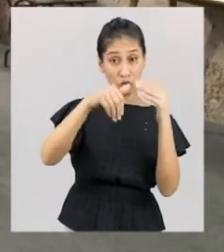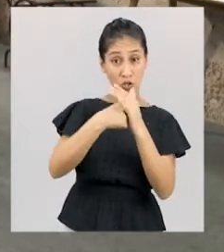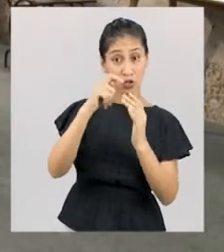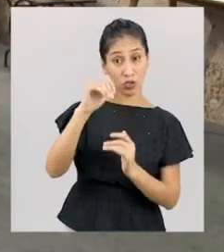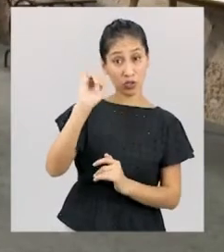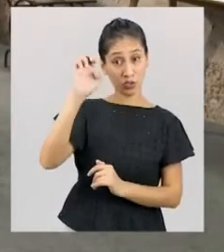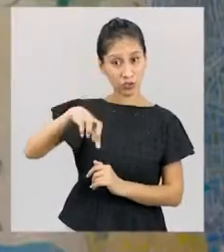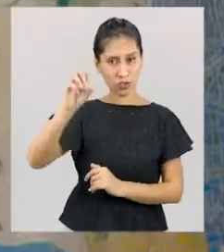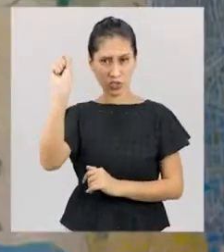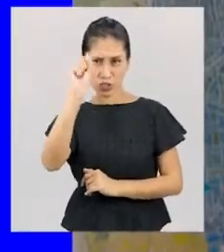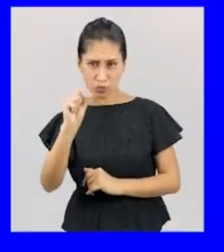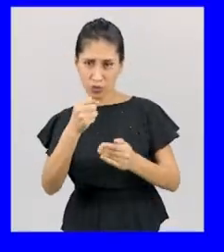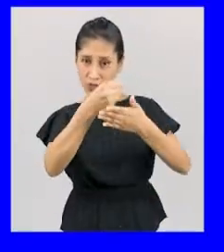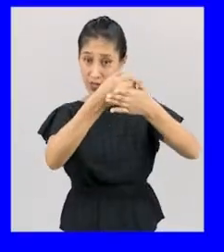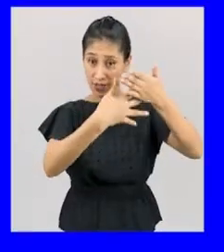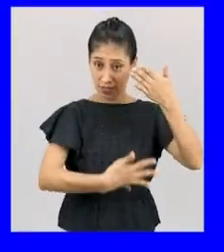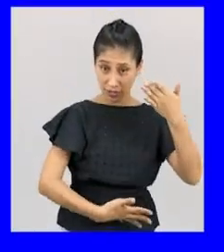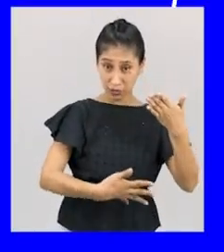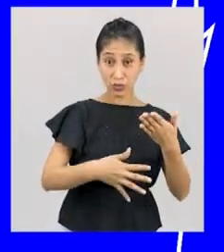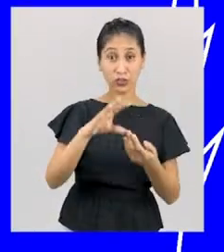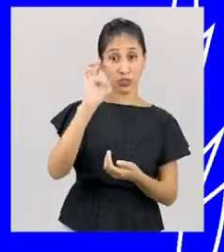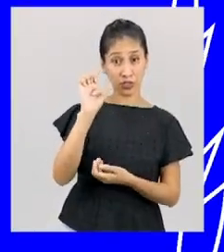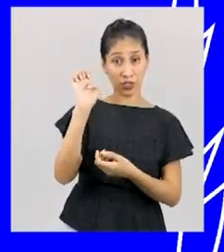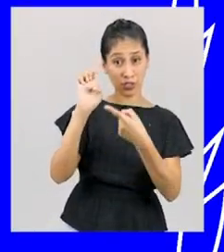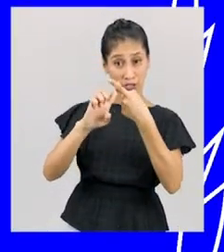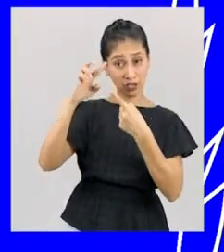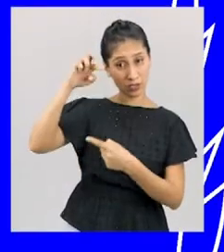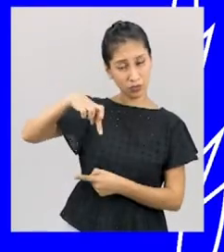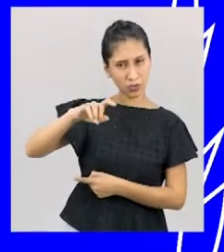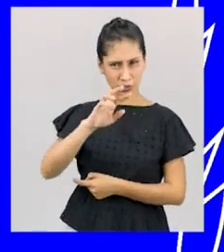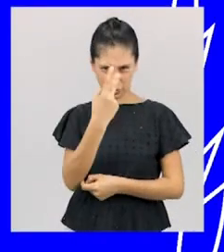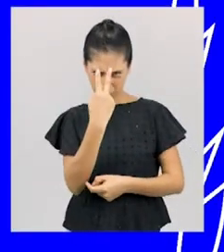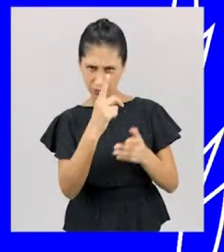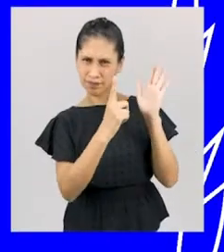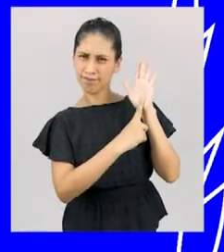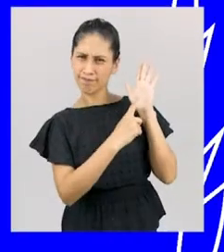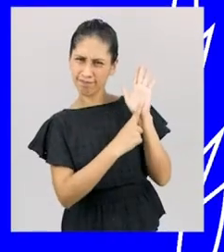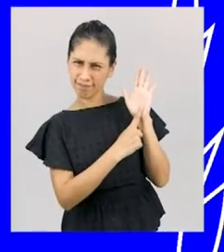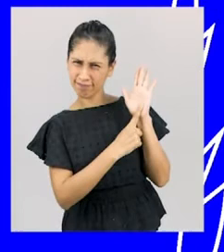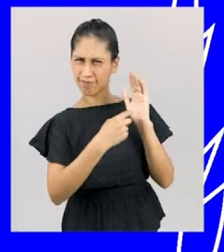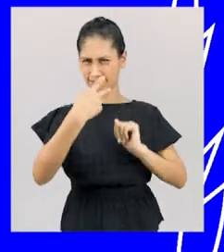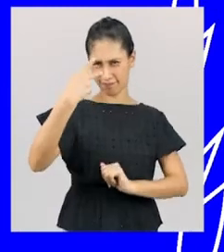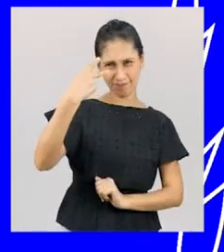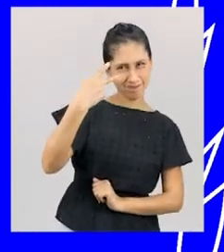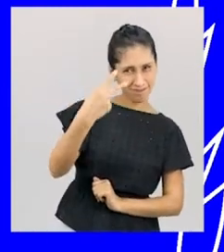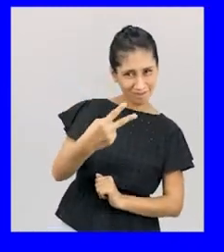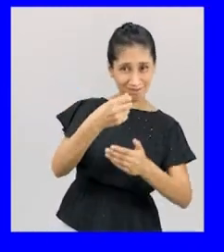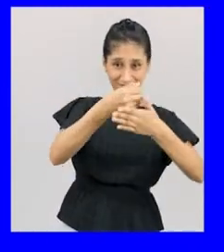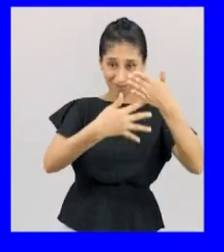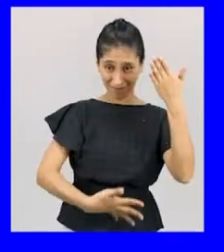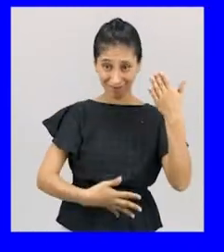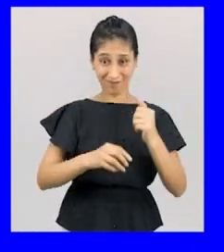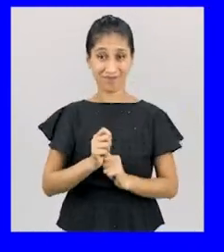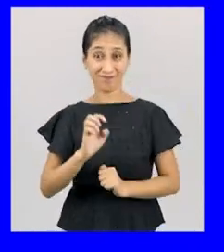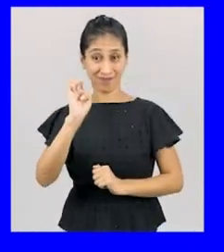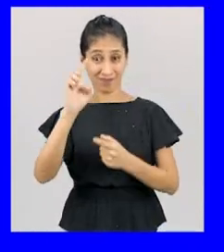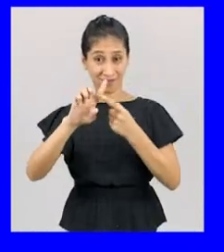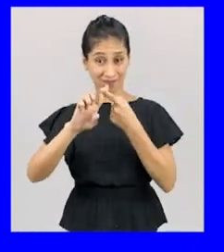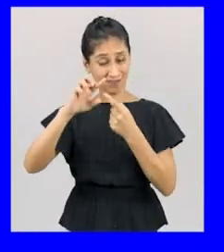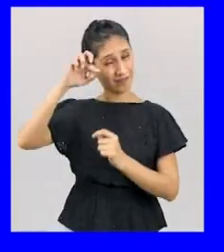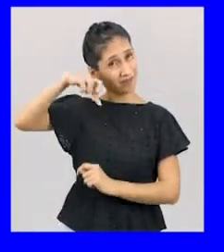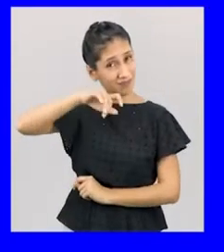textos expositivos. Lean, chicas y chicos, por favor. Existen 2 tipos de textos expositivos.